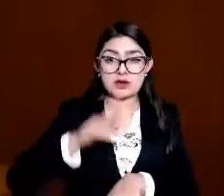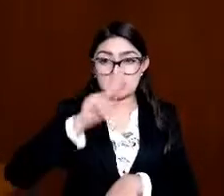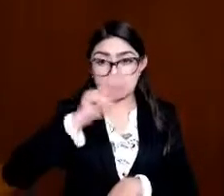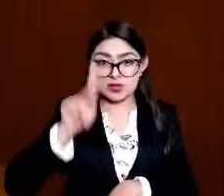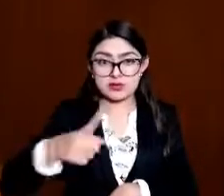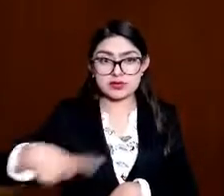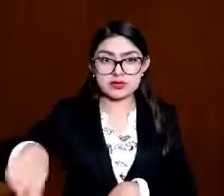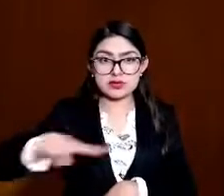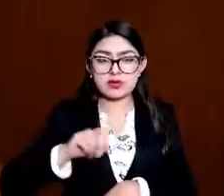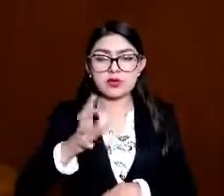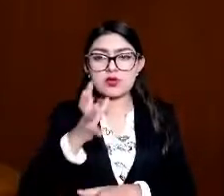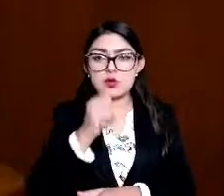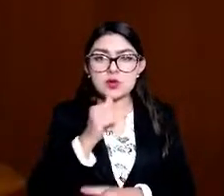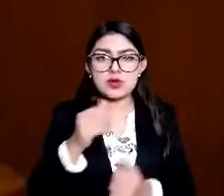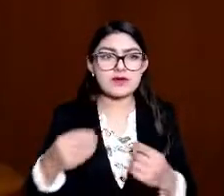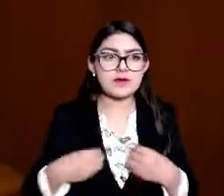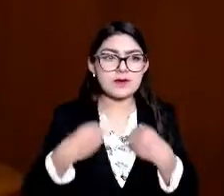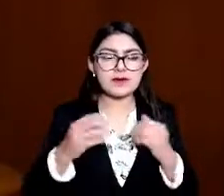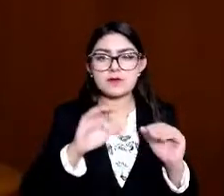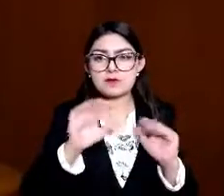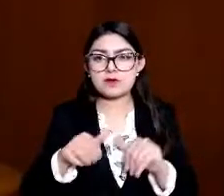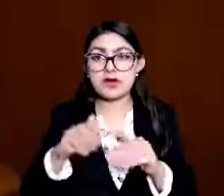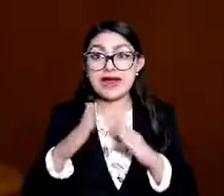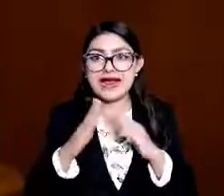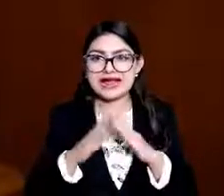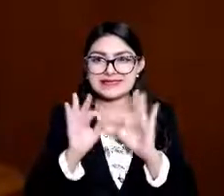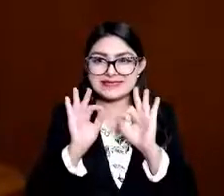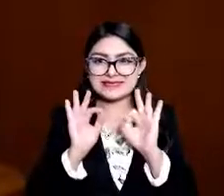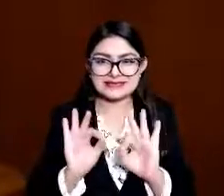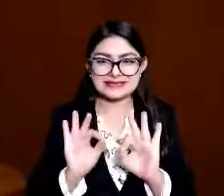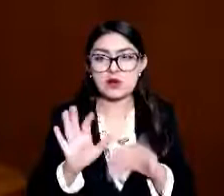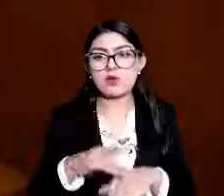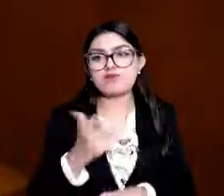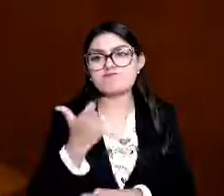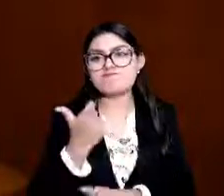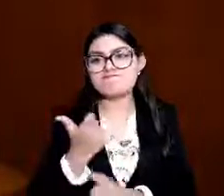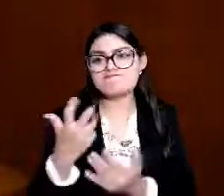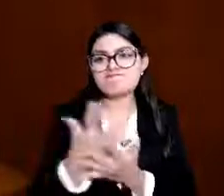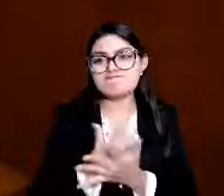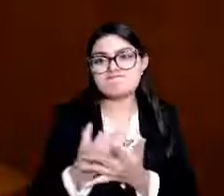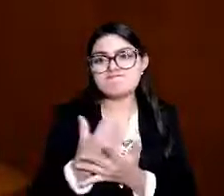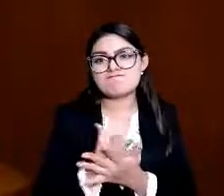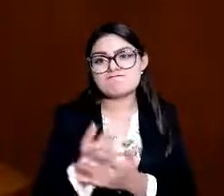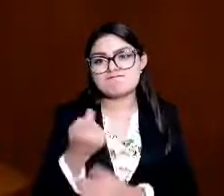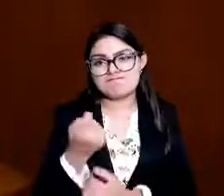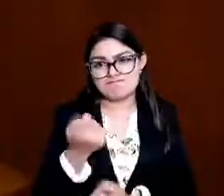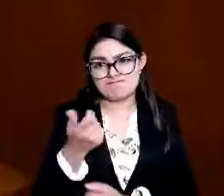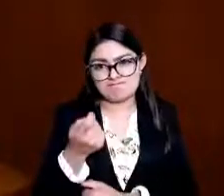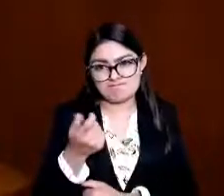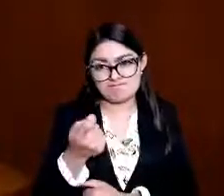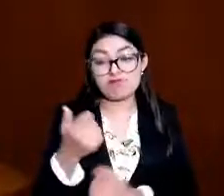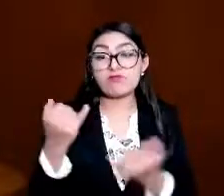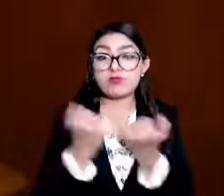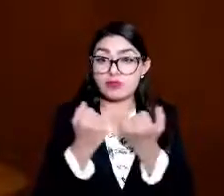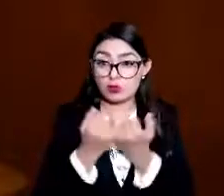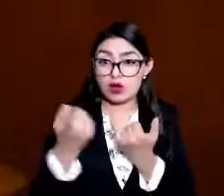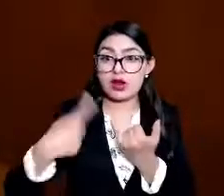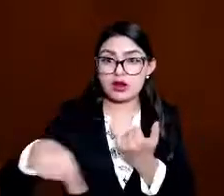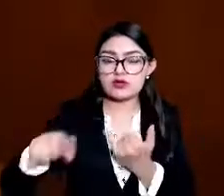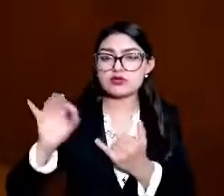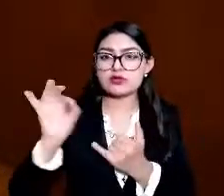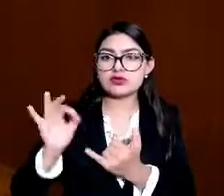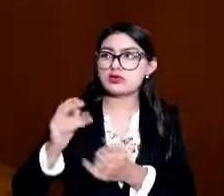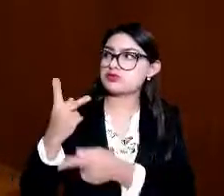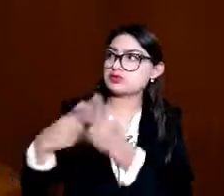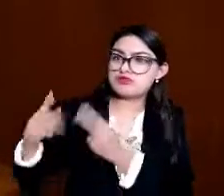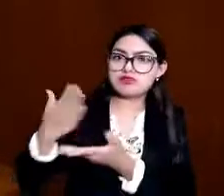digno, debido a los frenos económicos por sus bajos ingresos y la dificultad para acceder a servicios financieros y a los que